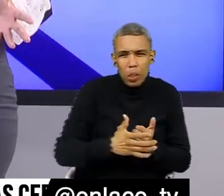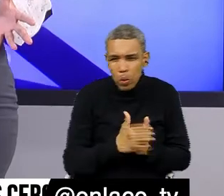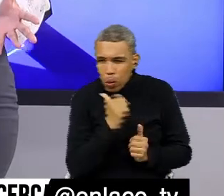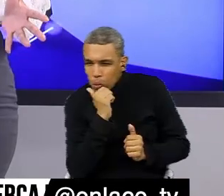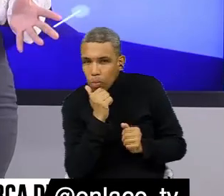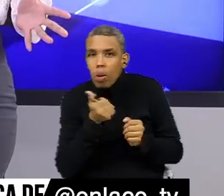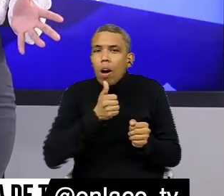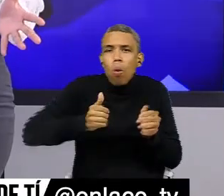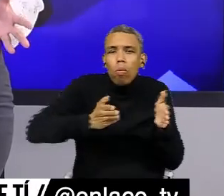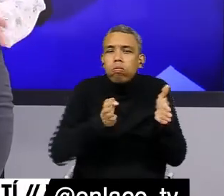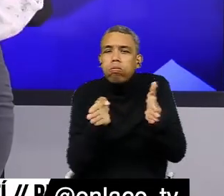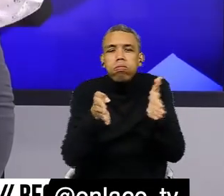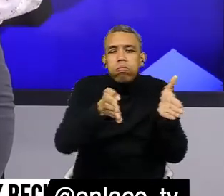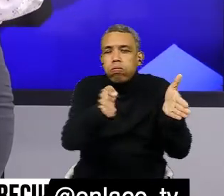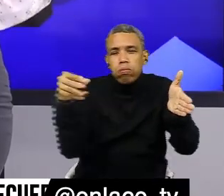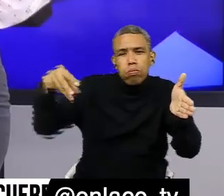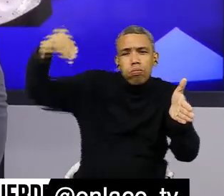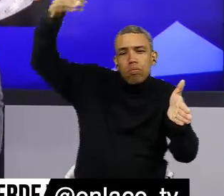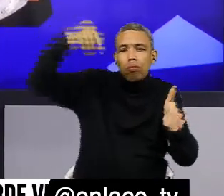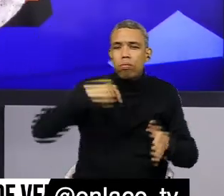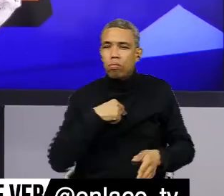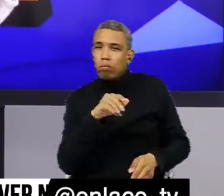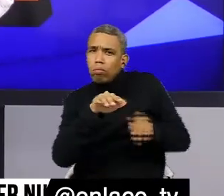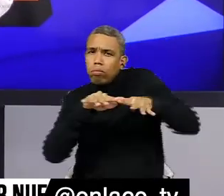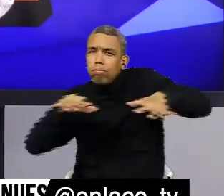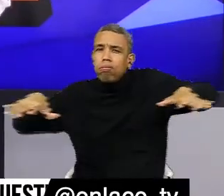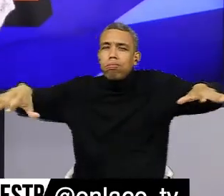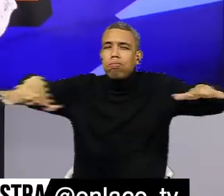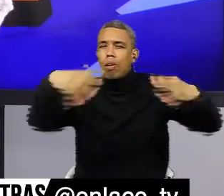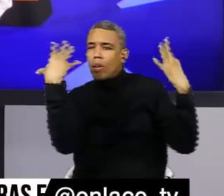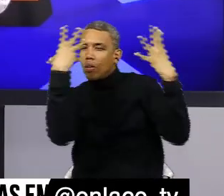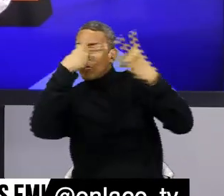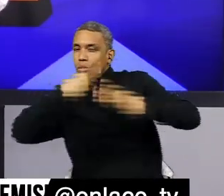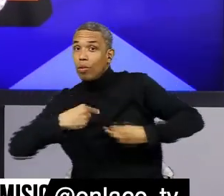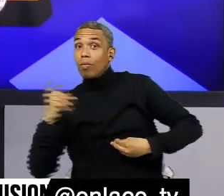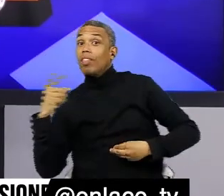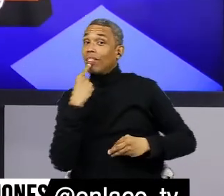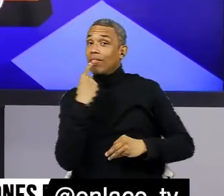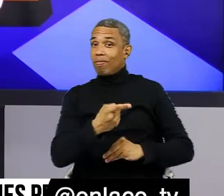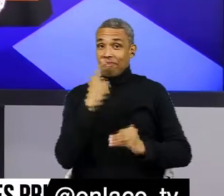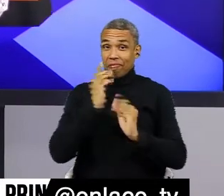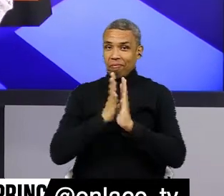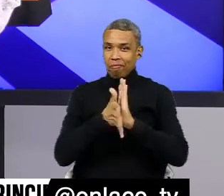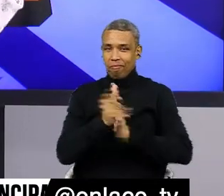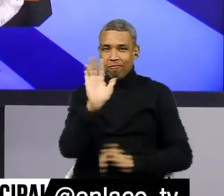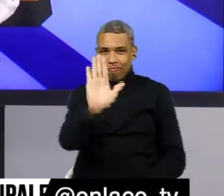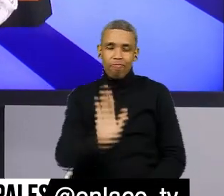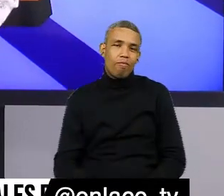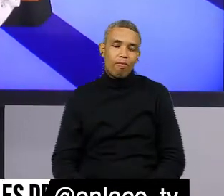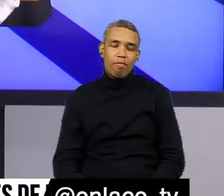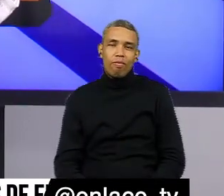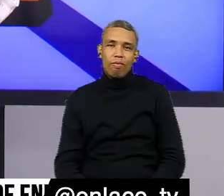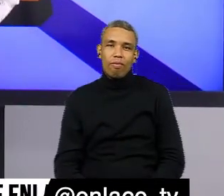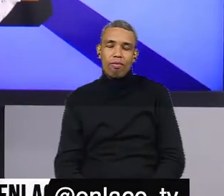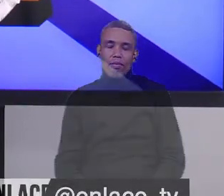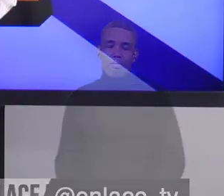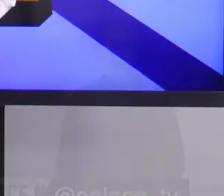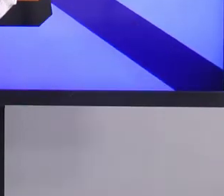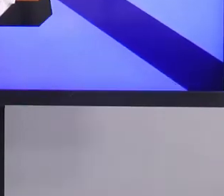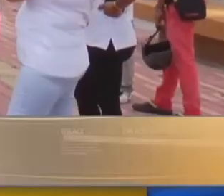se han mostrado los orientales con la belleza de este afluente. Estas y otras noticias las estaremos desarrollando durante la presente emisión.